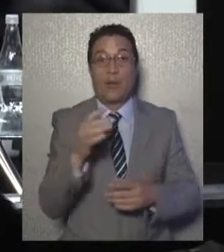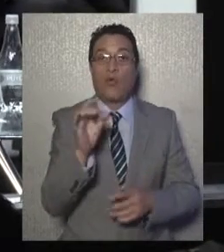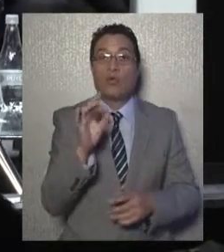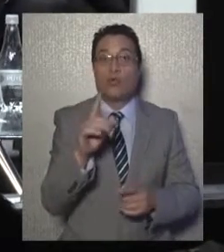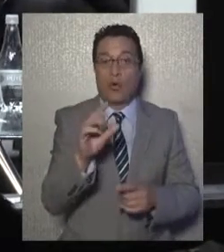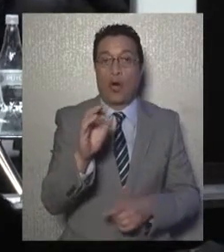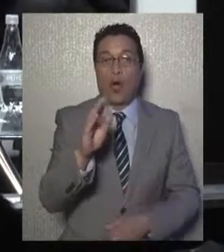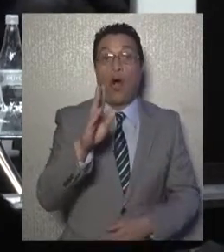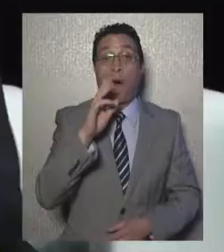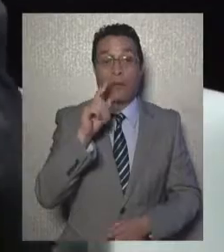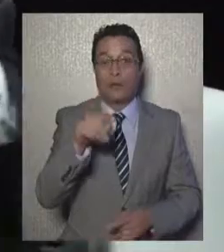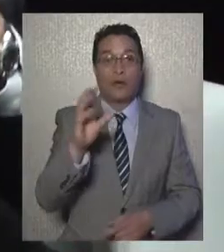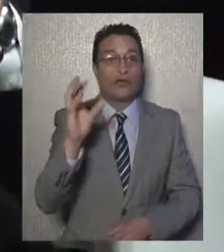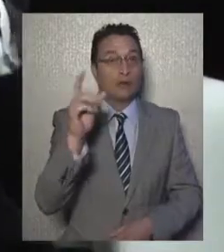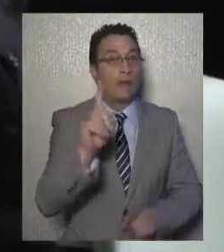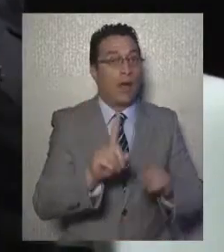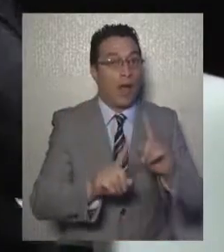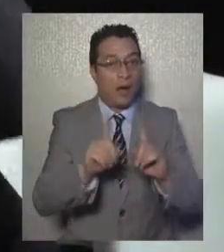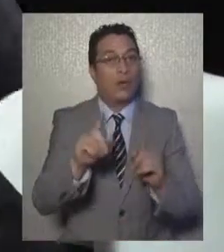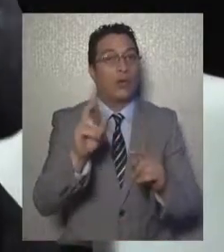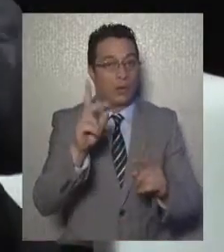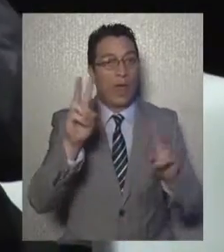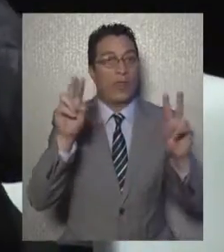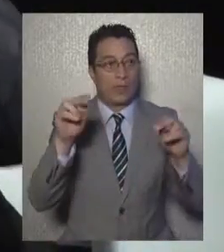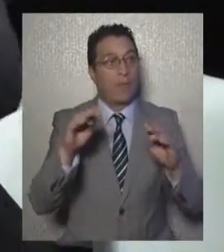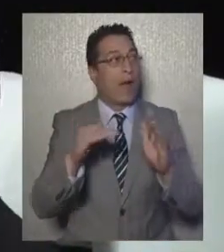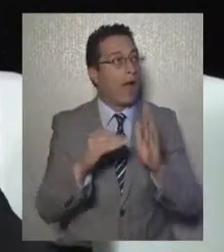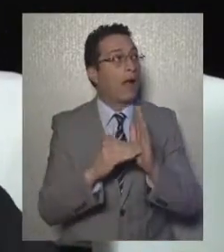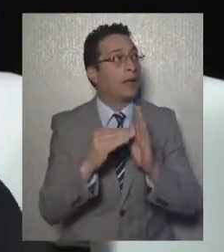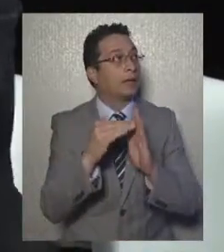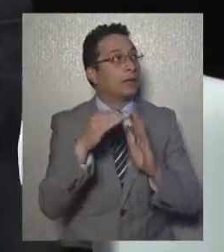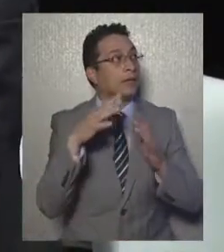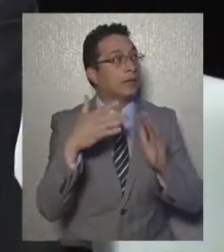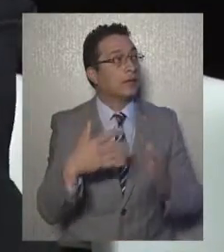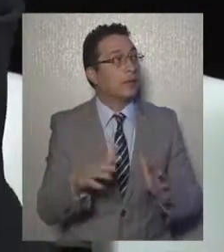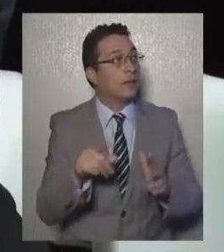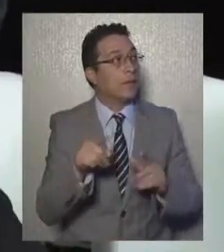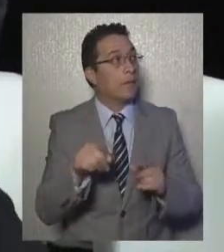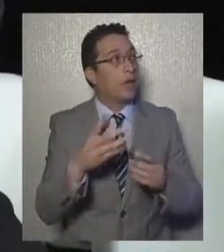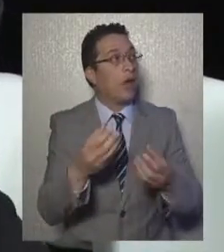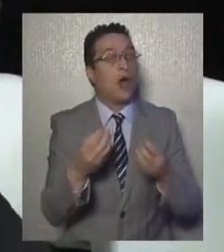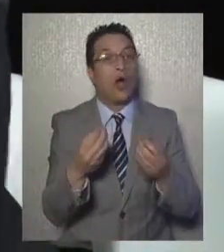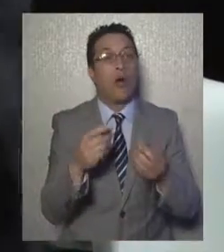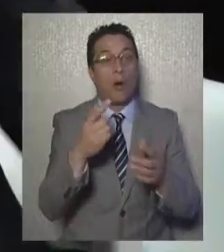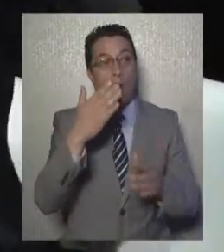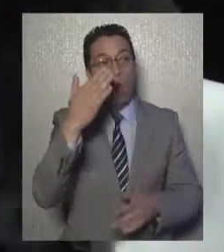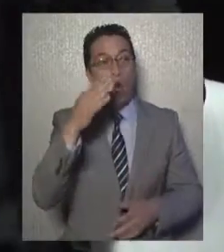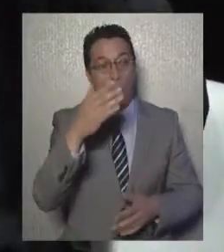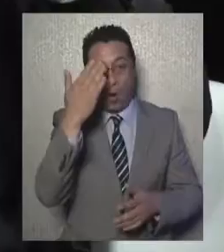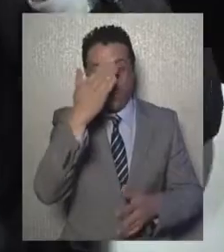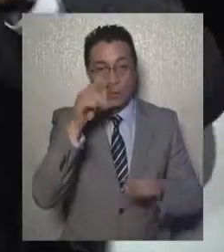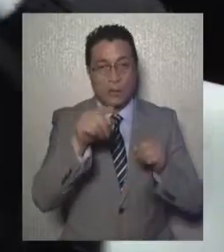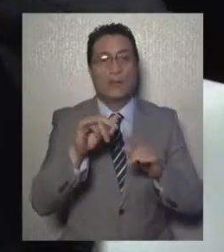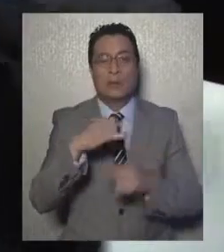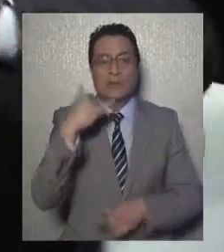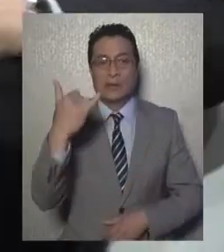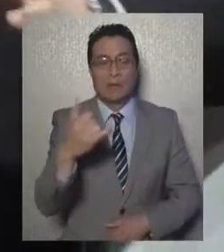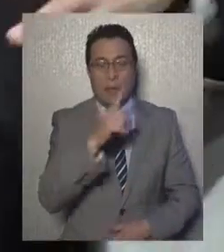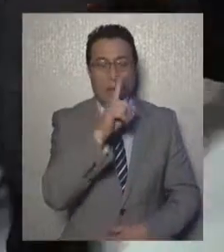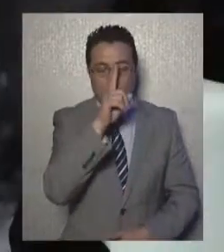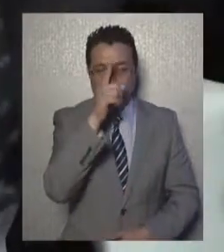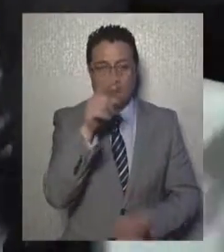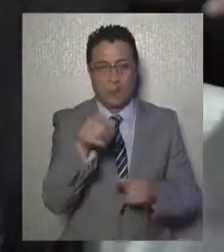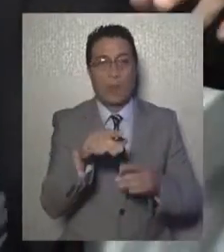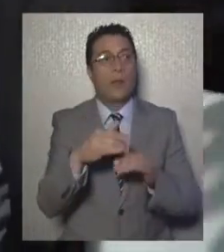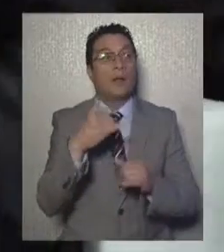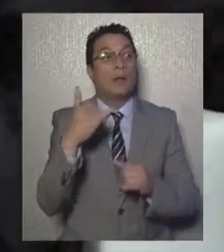está metido en este tema, es que la productividad es un tema creciente con el ingreso como preocupación. Uno siempre está acostumbrado a que estas son cosas que mientras